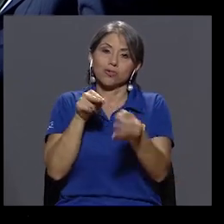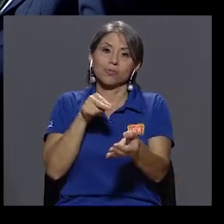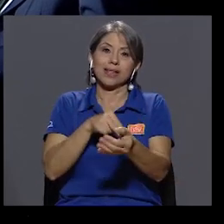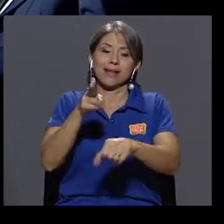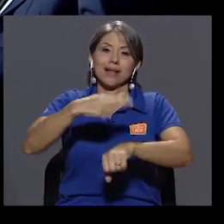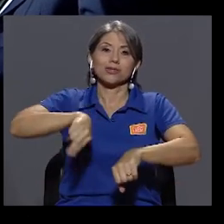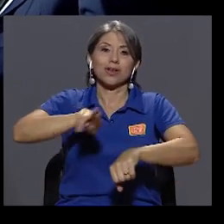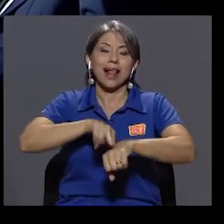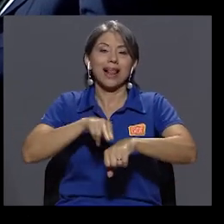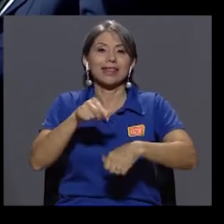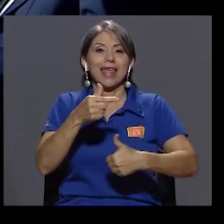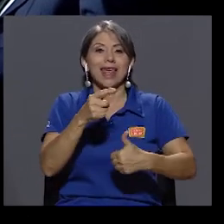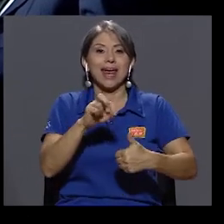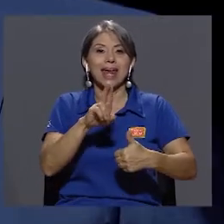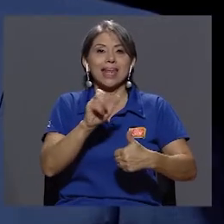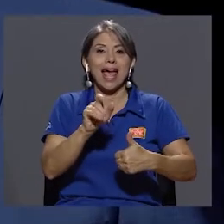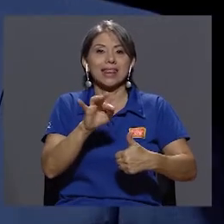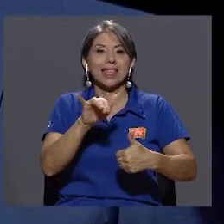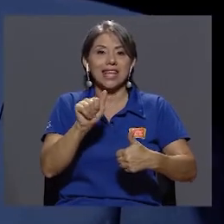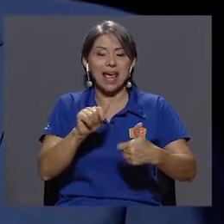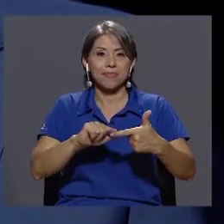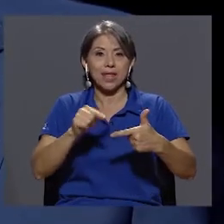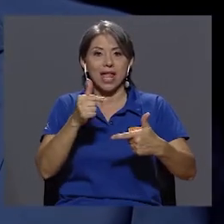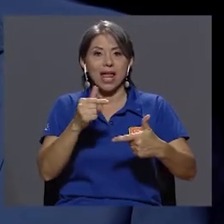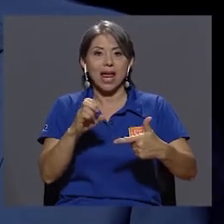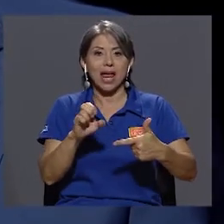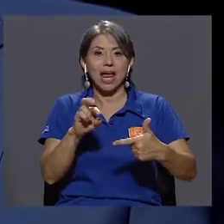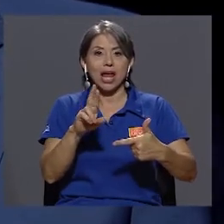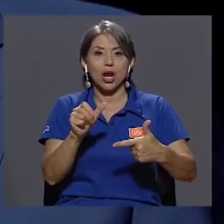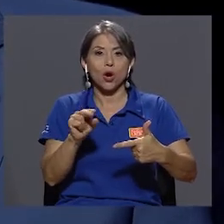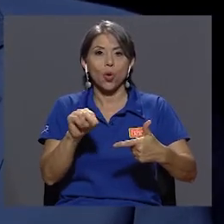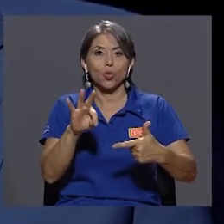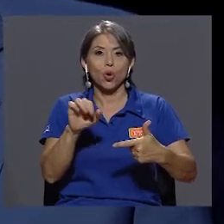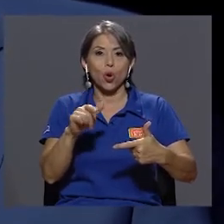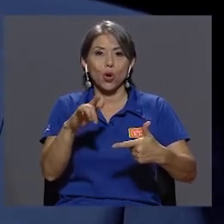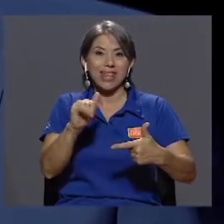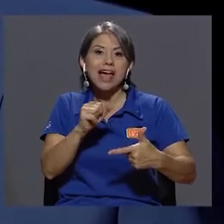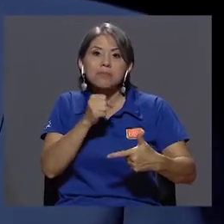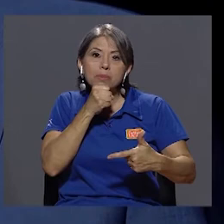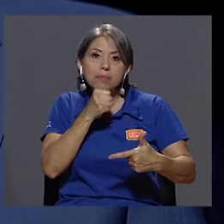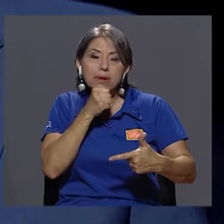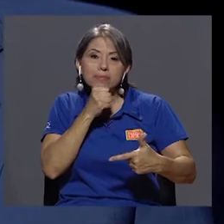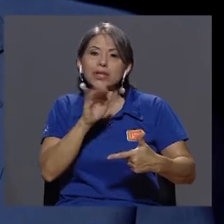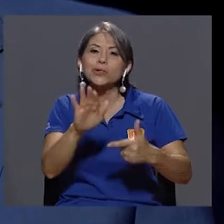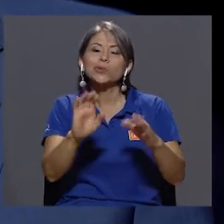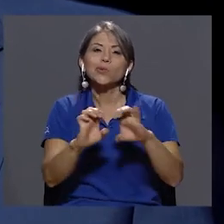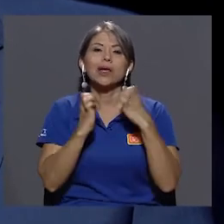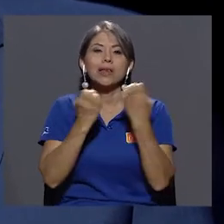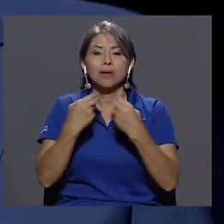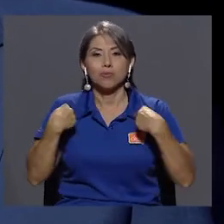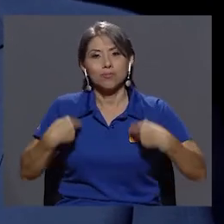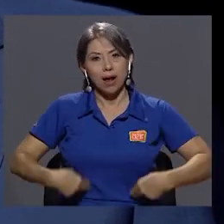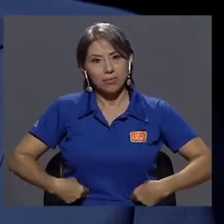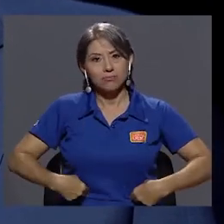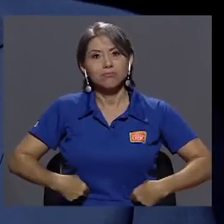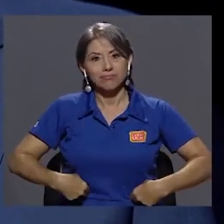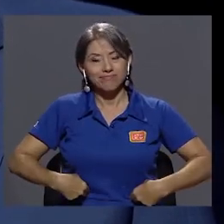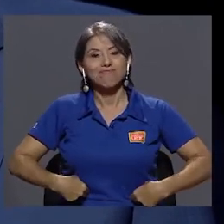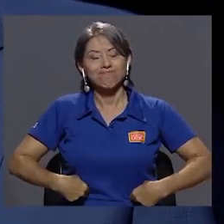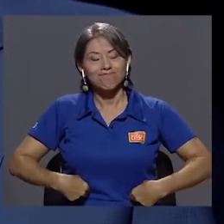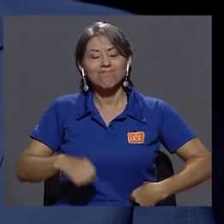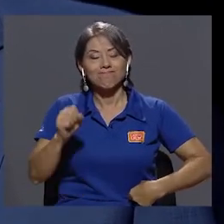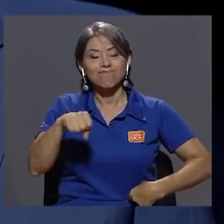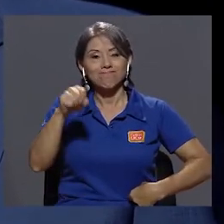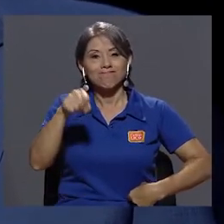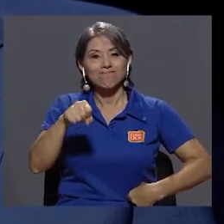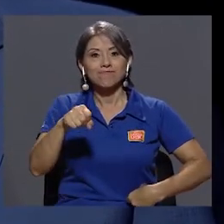nacional de geriatría y gerontología es su equipo humano eso le puedo asegurar que es